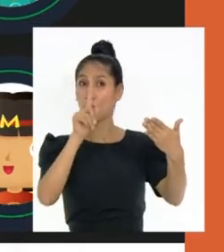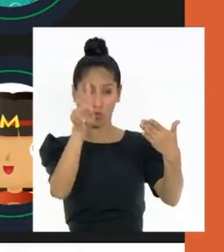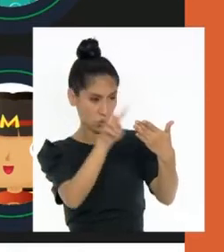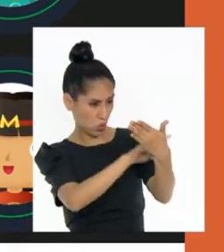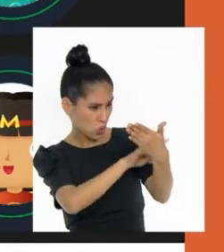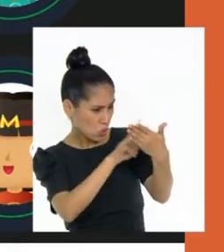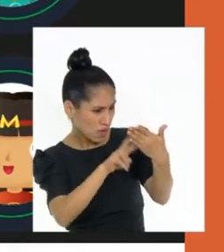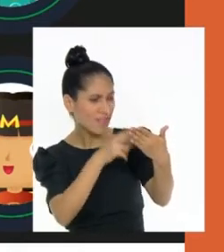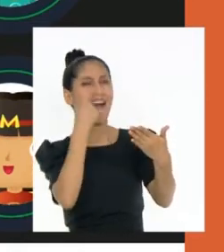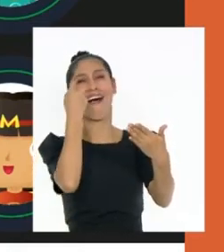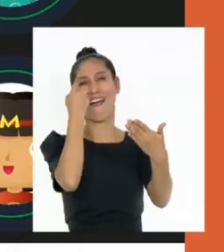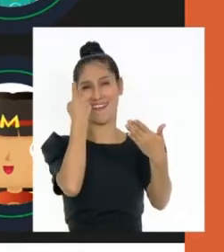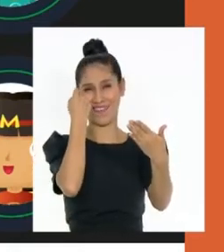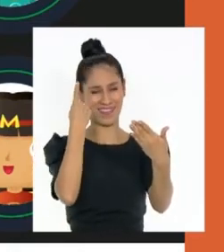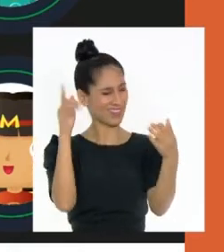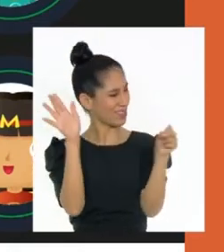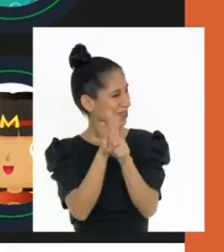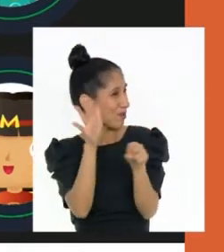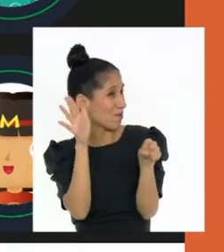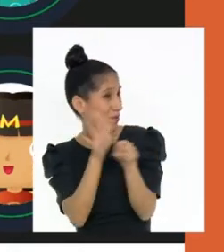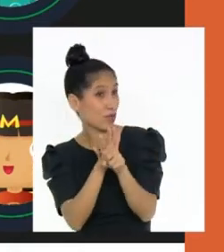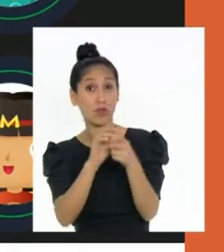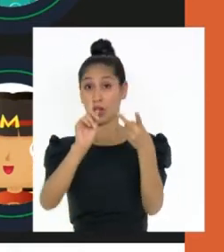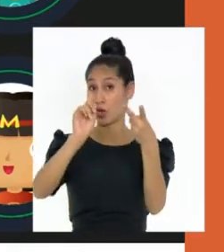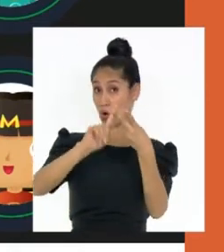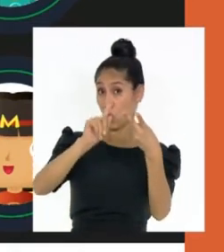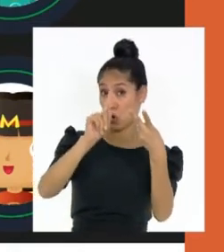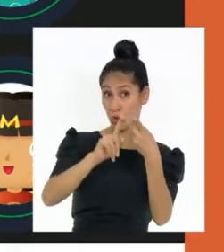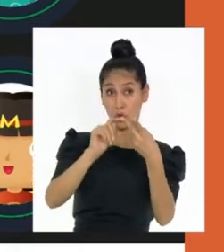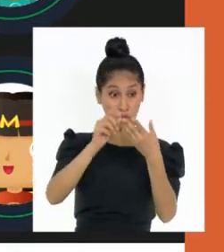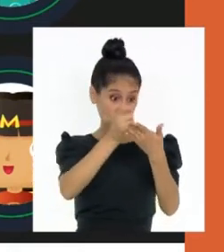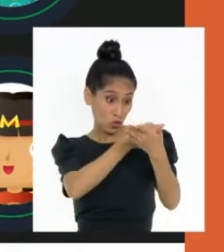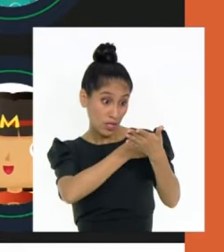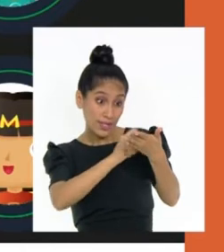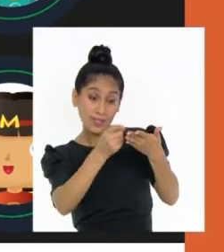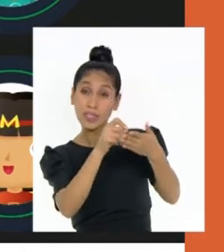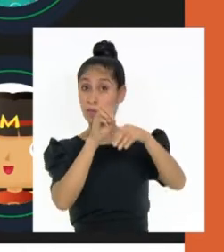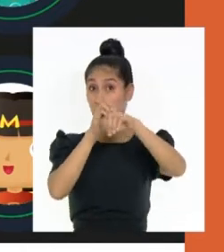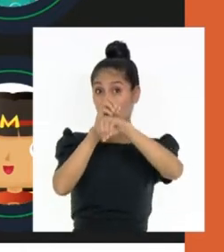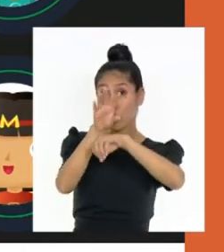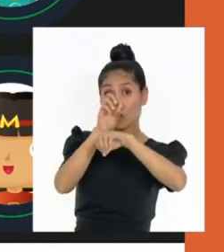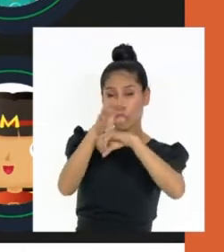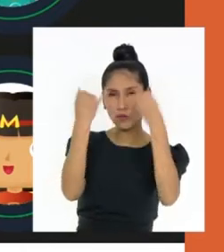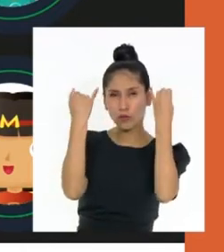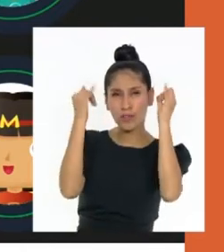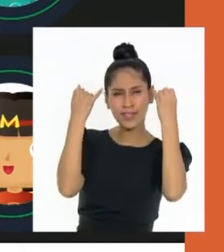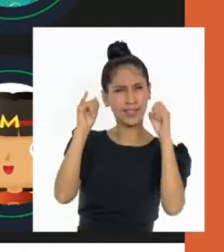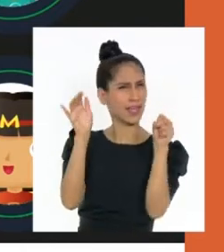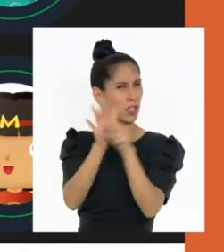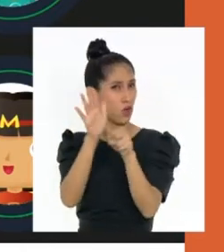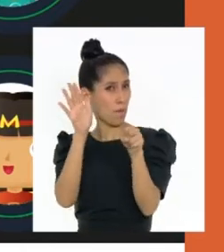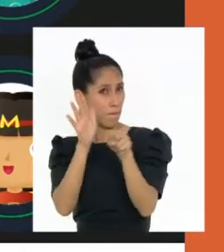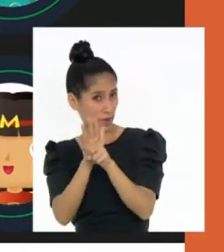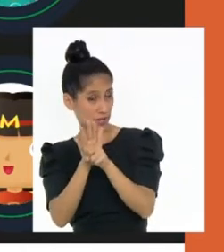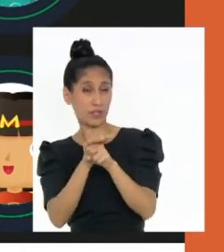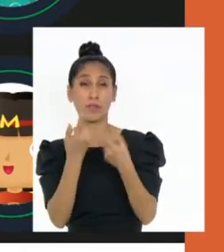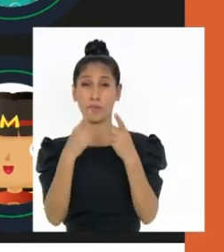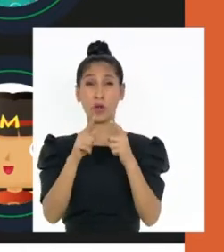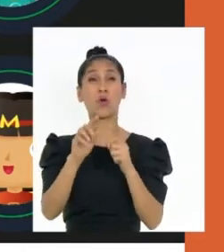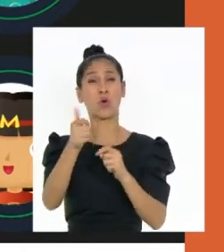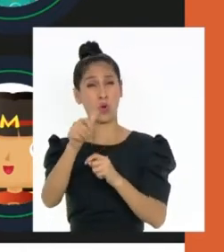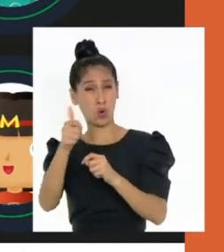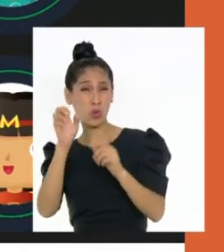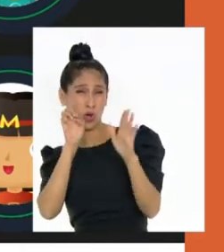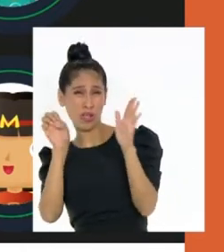las recomendaciones, son ideas completas, pero no se desarrollan con ejemplos largos o grandes comparaciones y datos